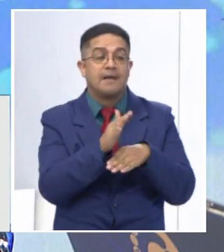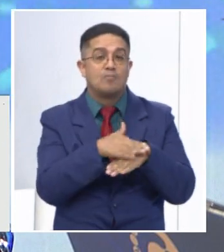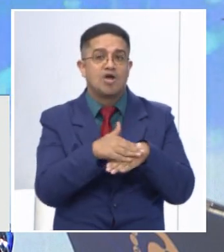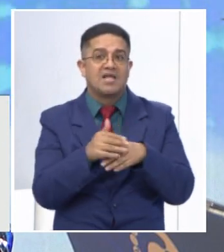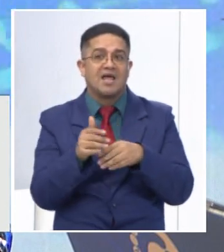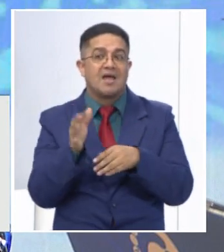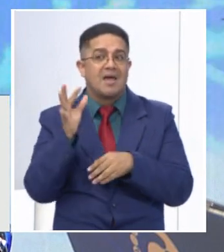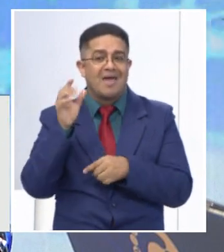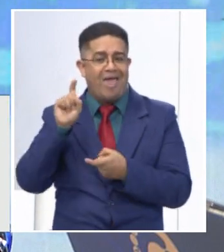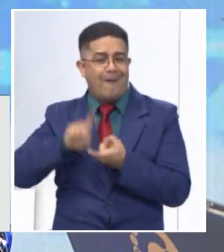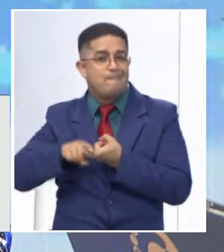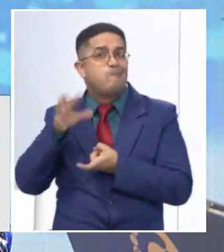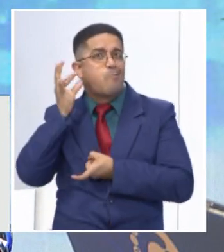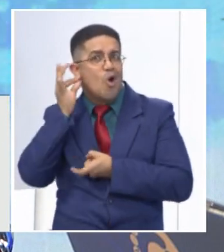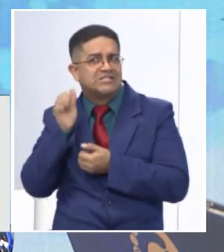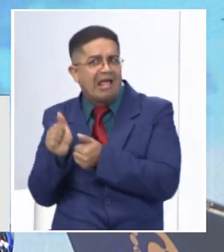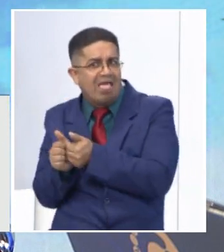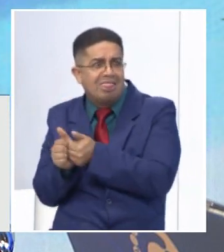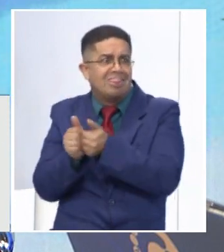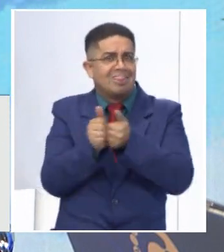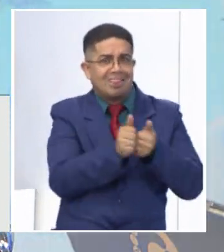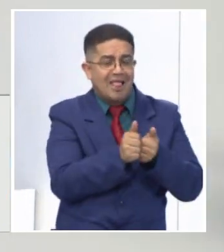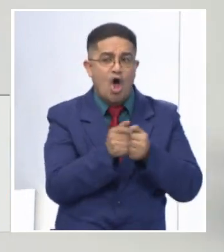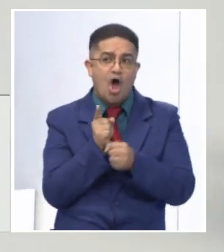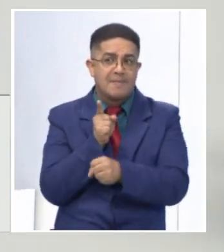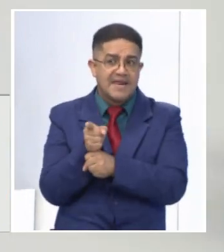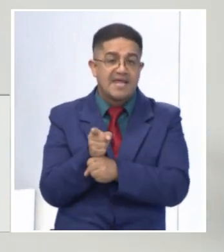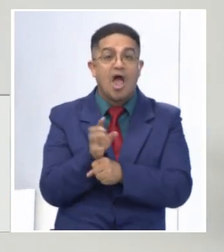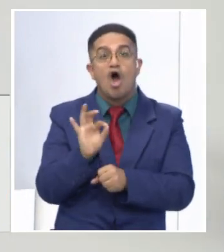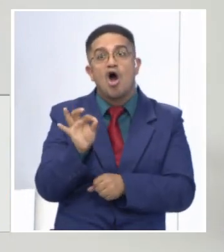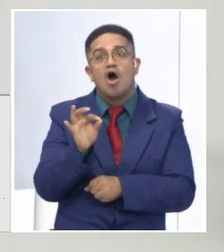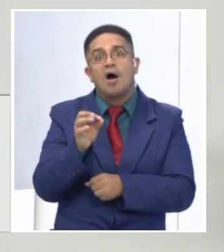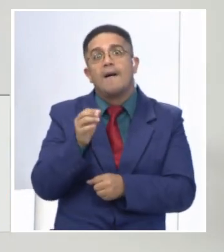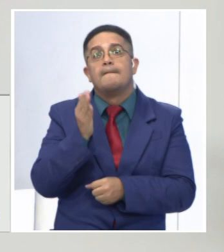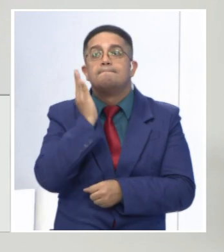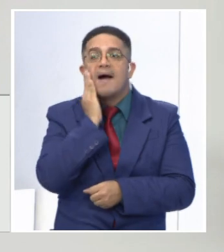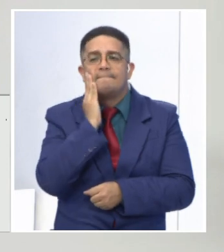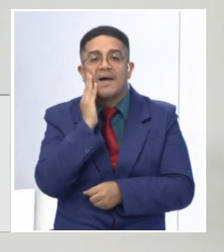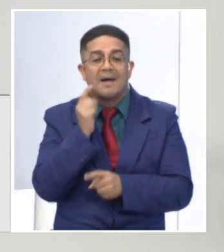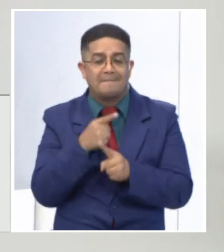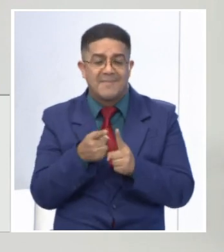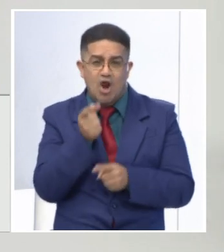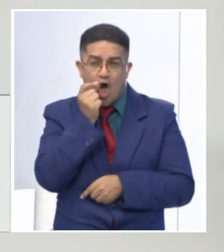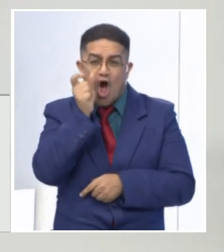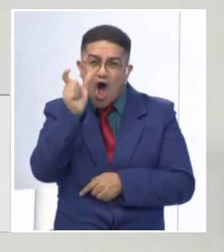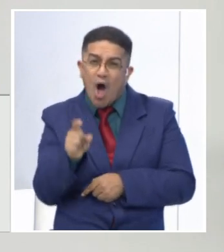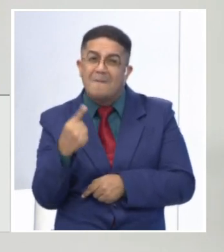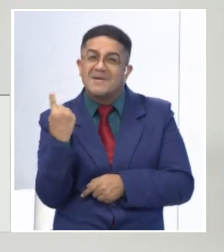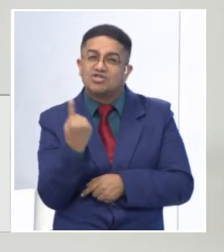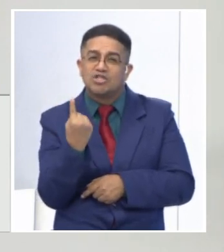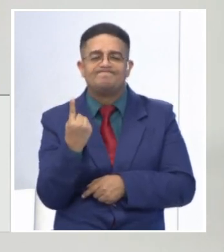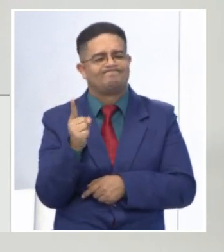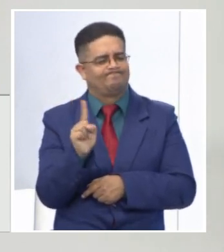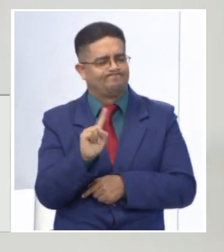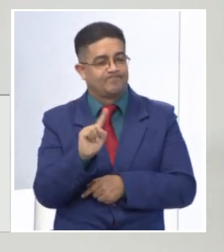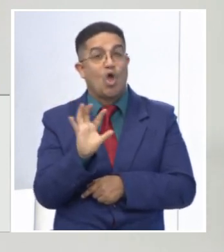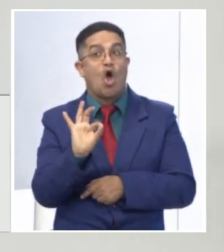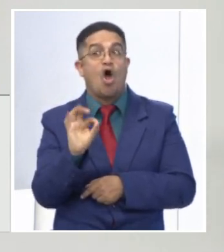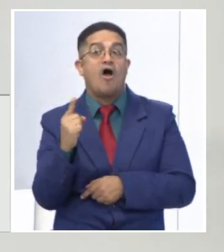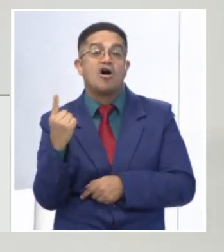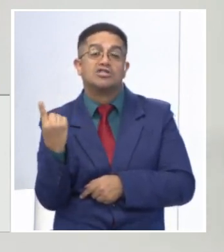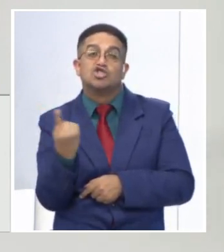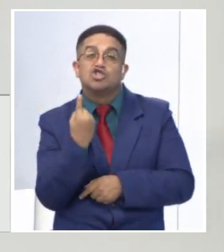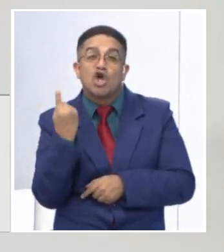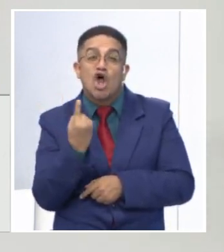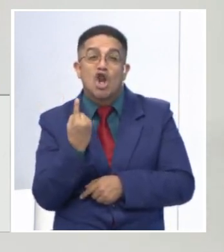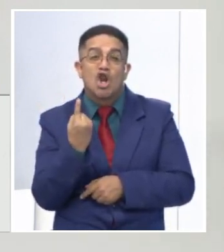esposa, o lo lleva la hermana, o lo lleva la mamá, o lo lleva la abuela. Difícilmente un caballero acude solo a la consulta. O si acude solo es